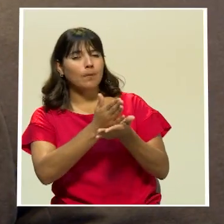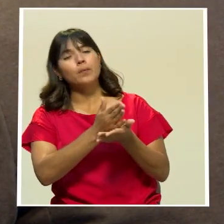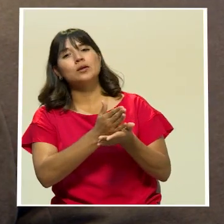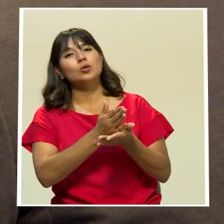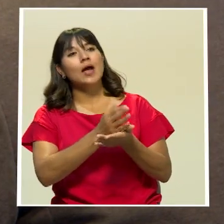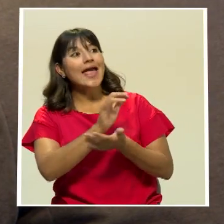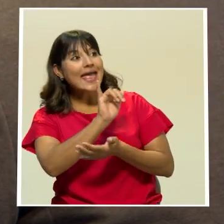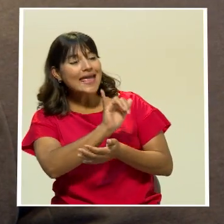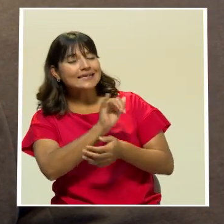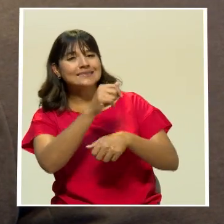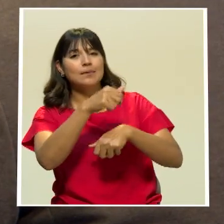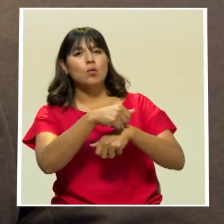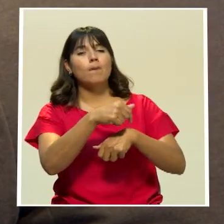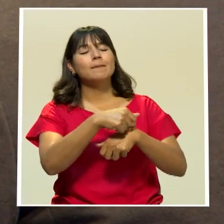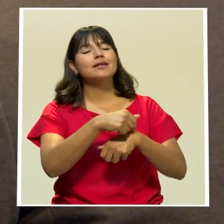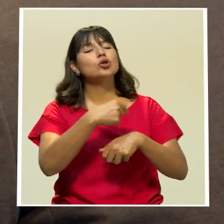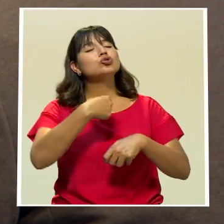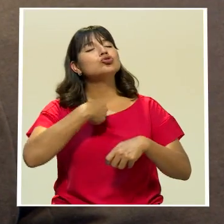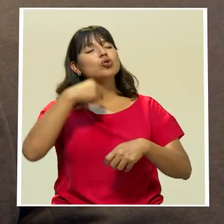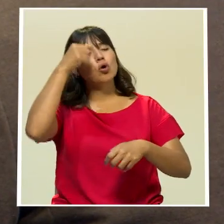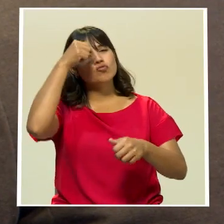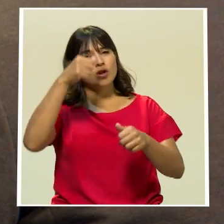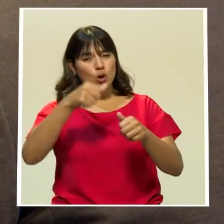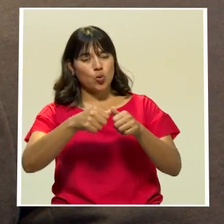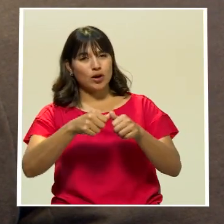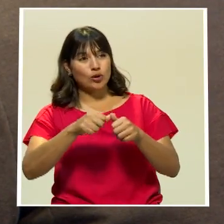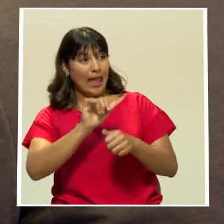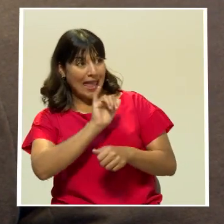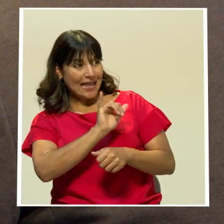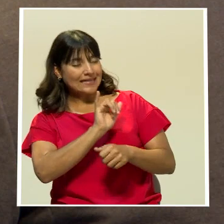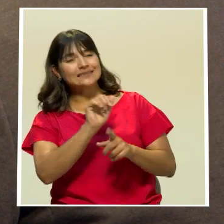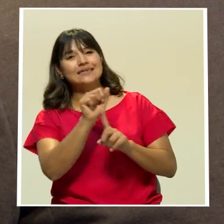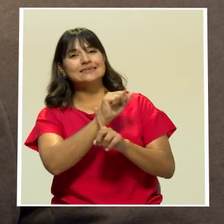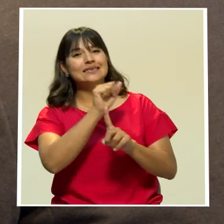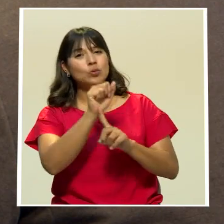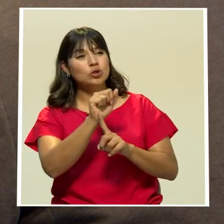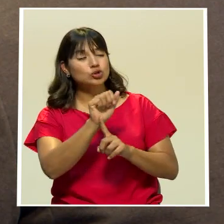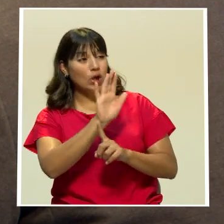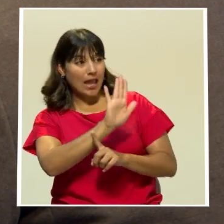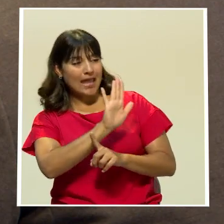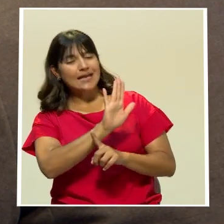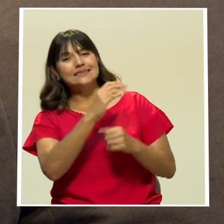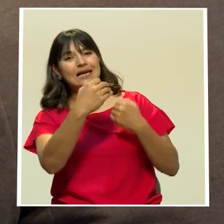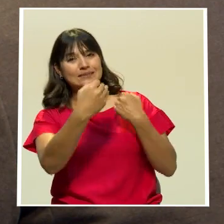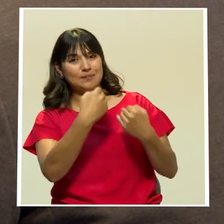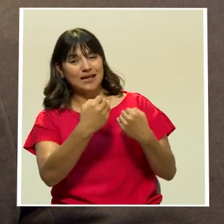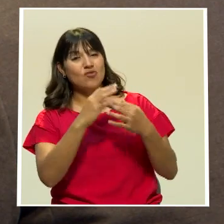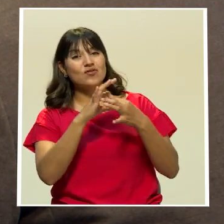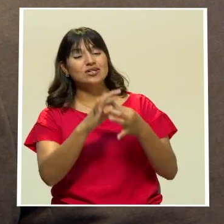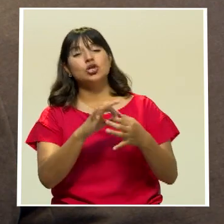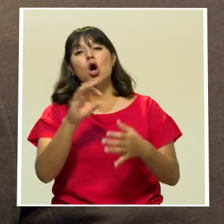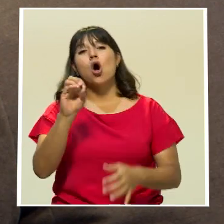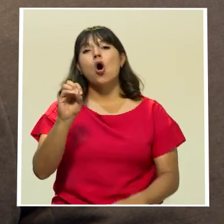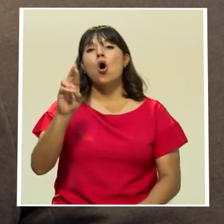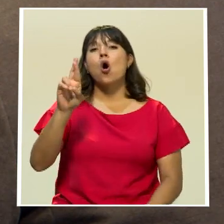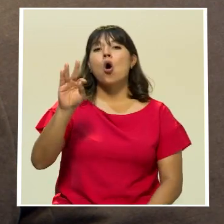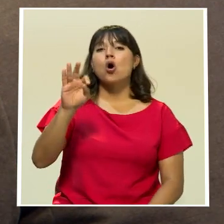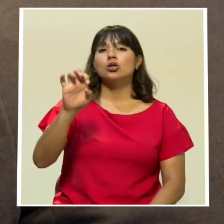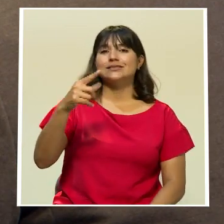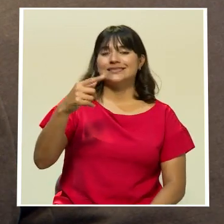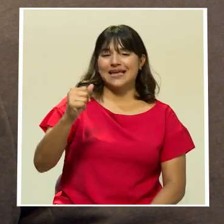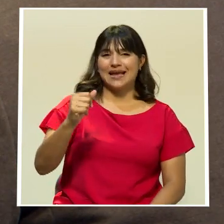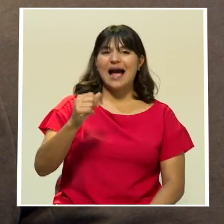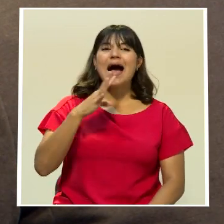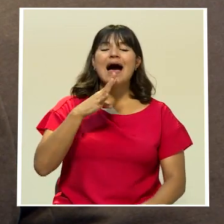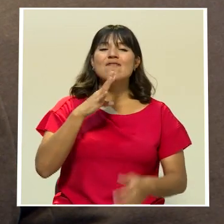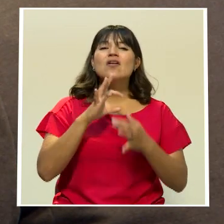escena me remite directamente, esa escena y ese concepto de Ortega, de la rebelión de las masas